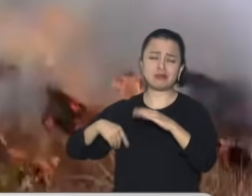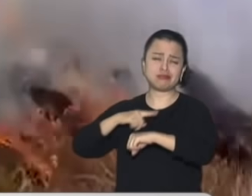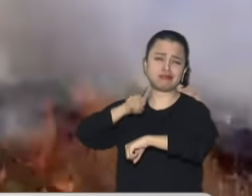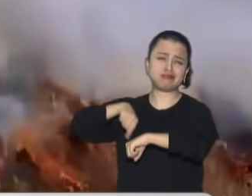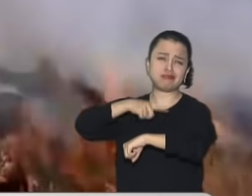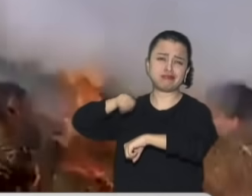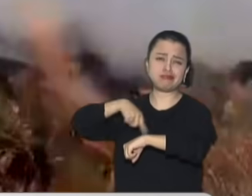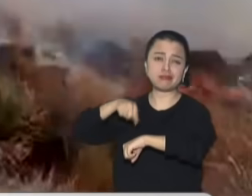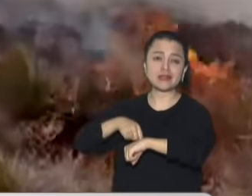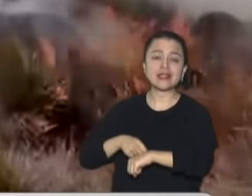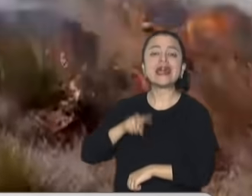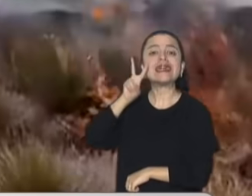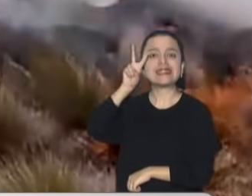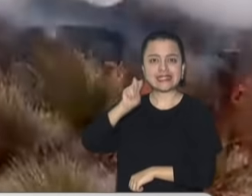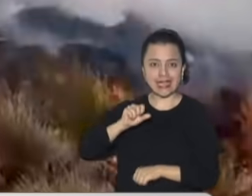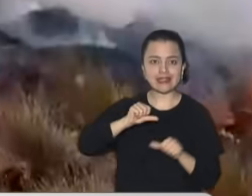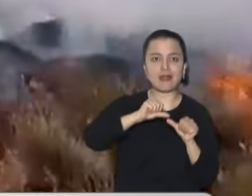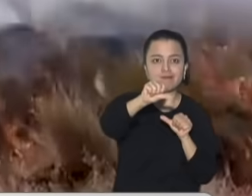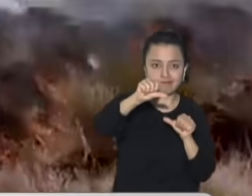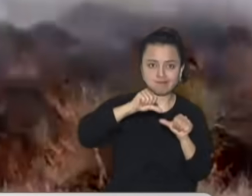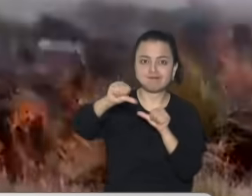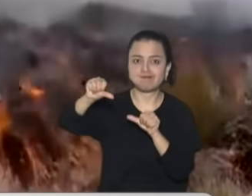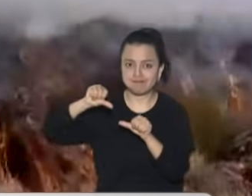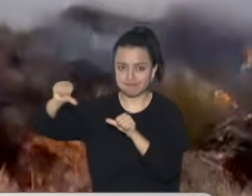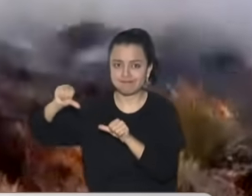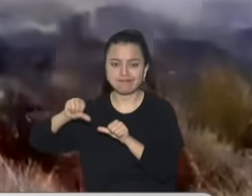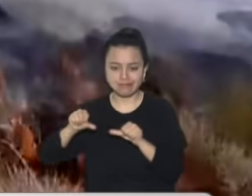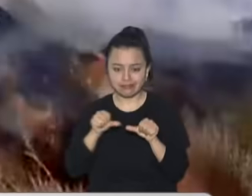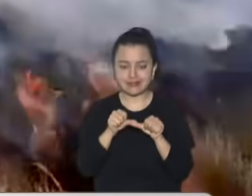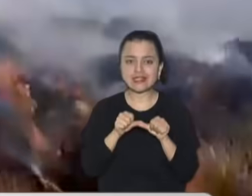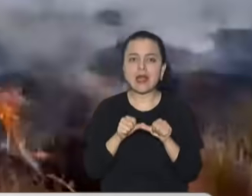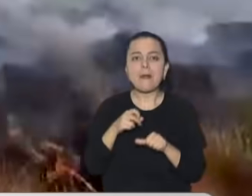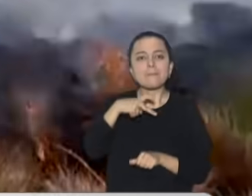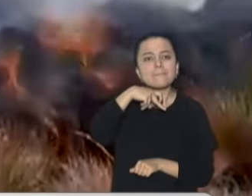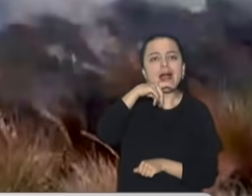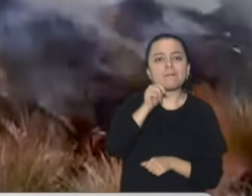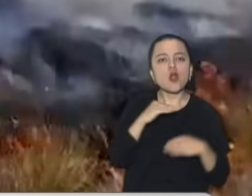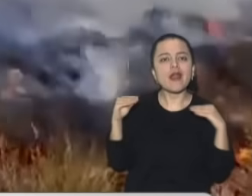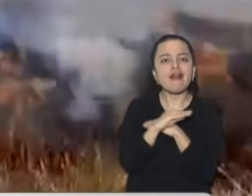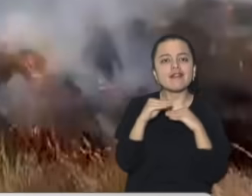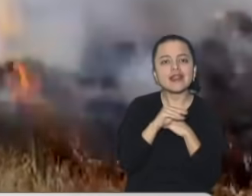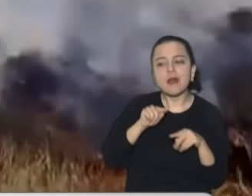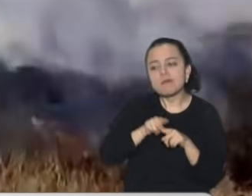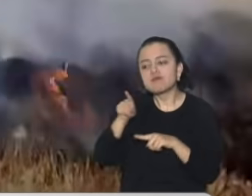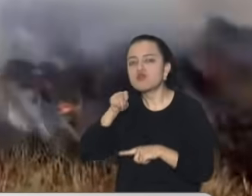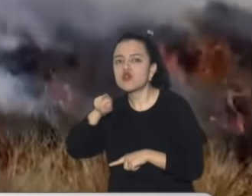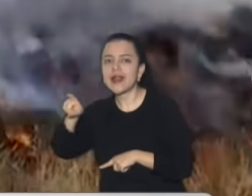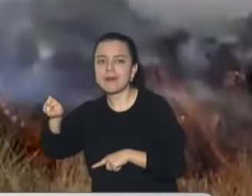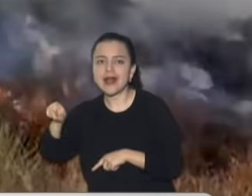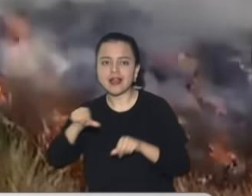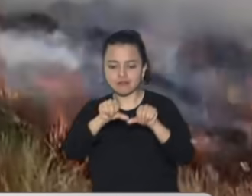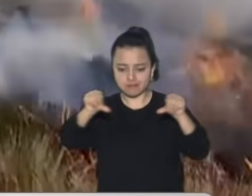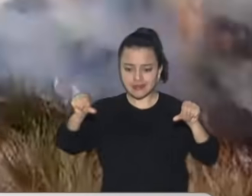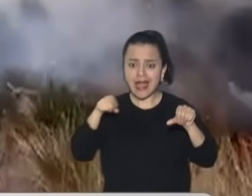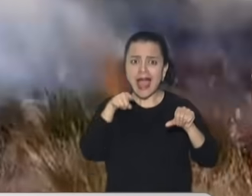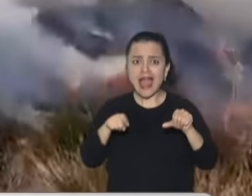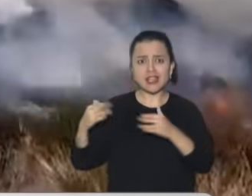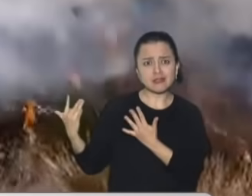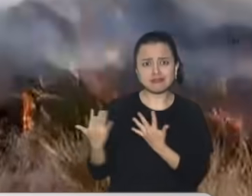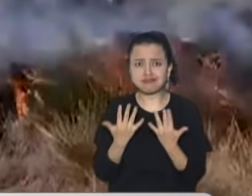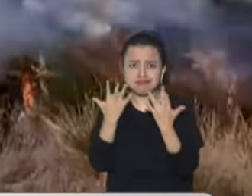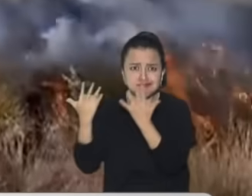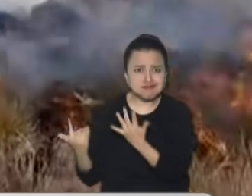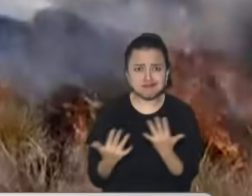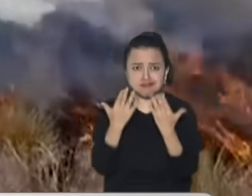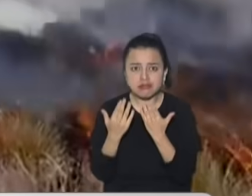por lo menos 7 hectáreas del páramo entre la vía Pamplona-Bucaramanga. La emergencia fue atendida por el cuerpo de